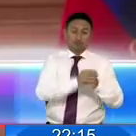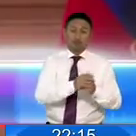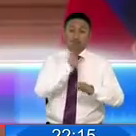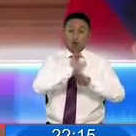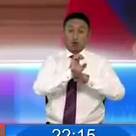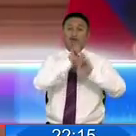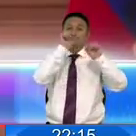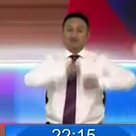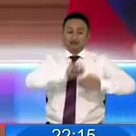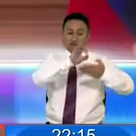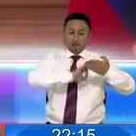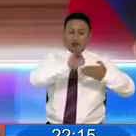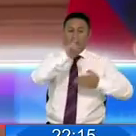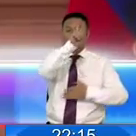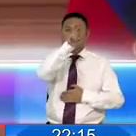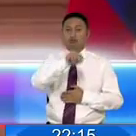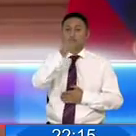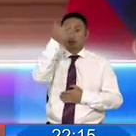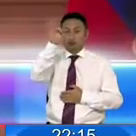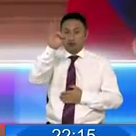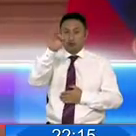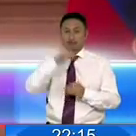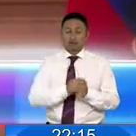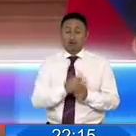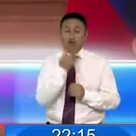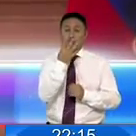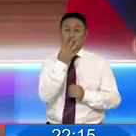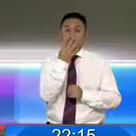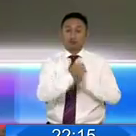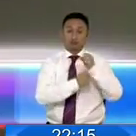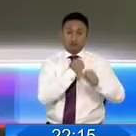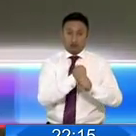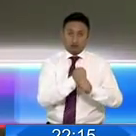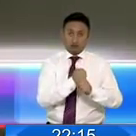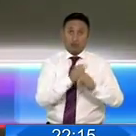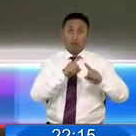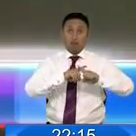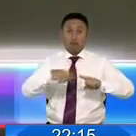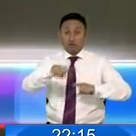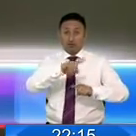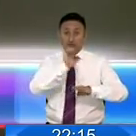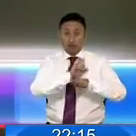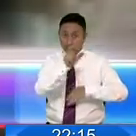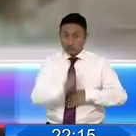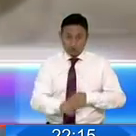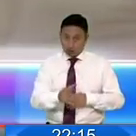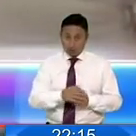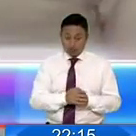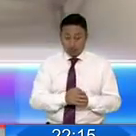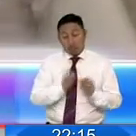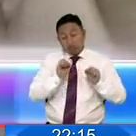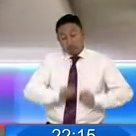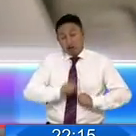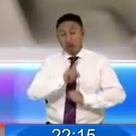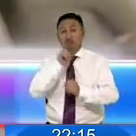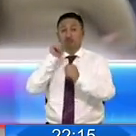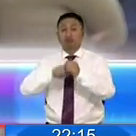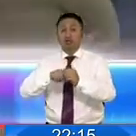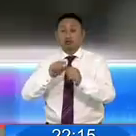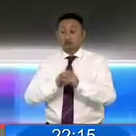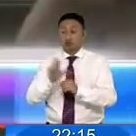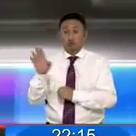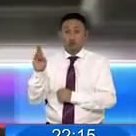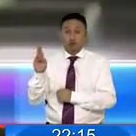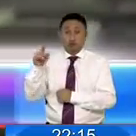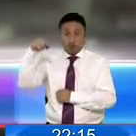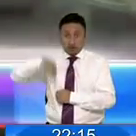está este 2019 por cuarto año consecutivo. Pero si usted no es ecuatoriano, puede postular si su cónyuge nació